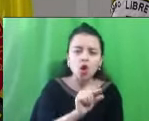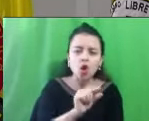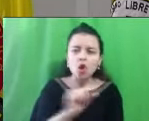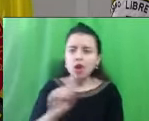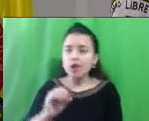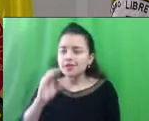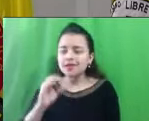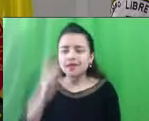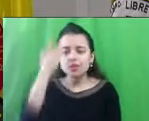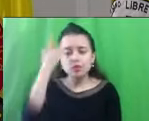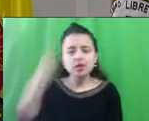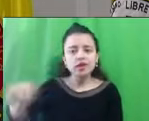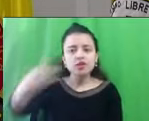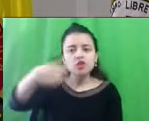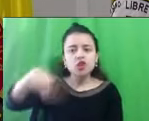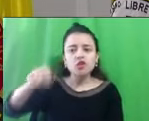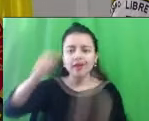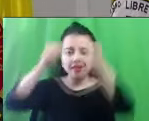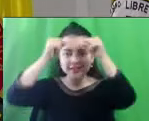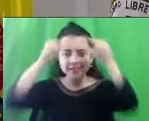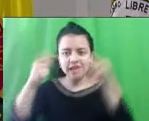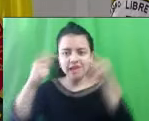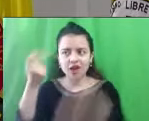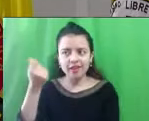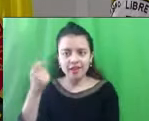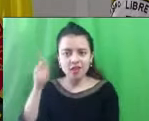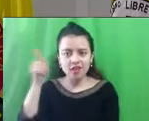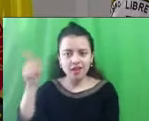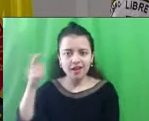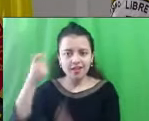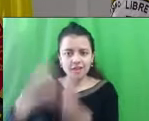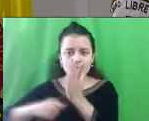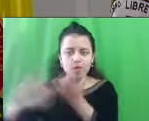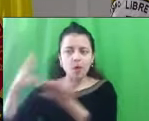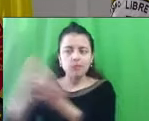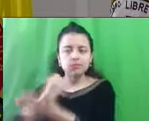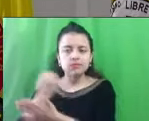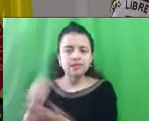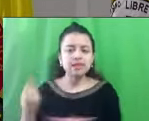ustedes. El servicio de facturación, el servicio de atención, de